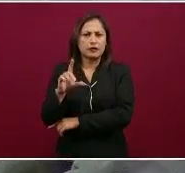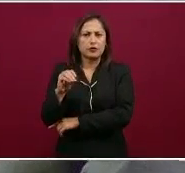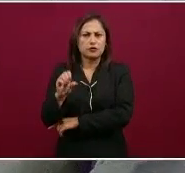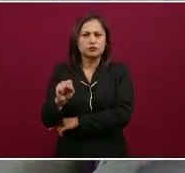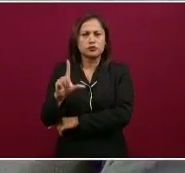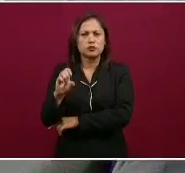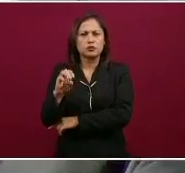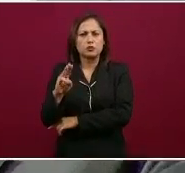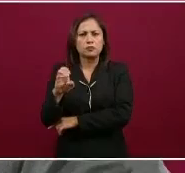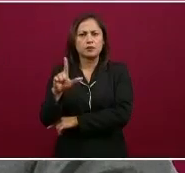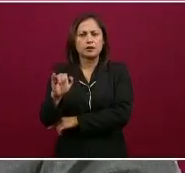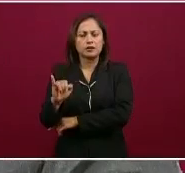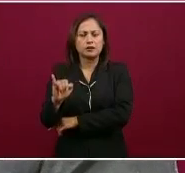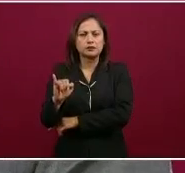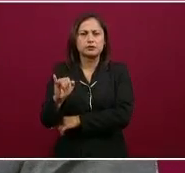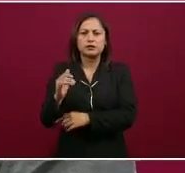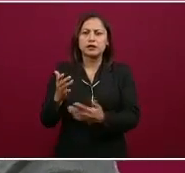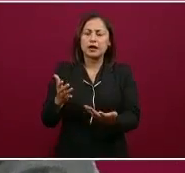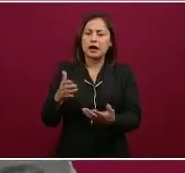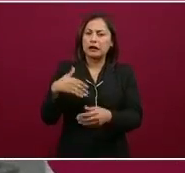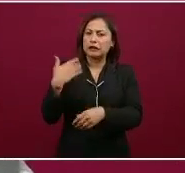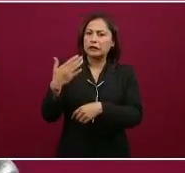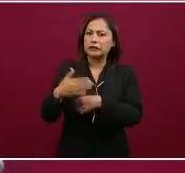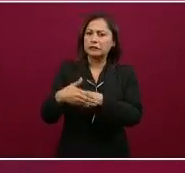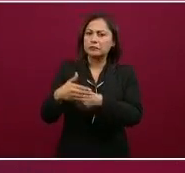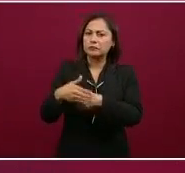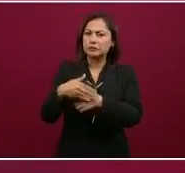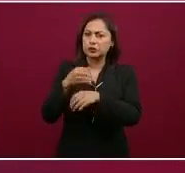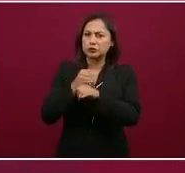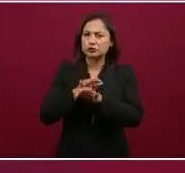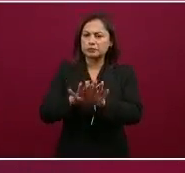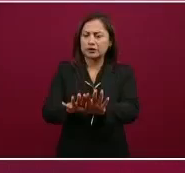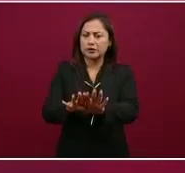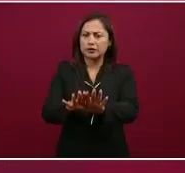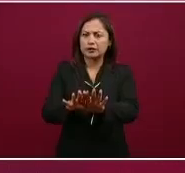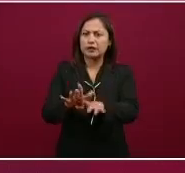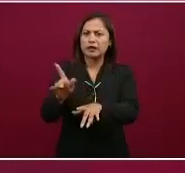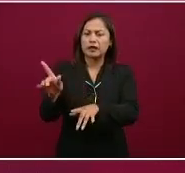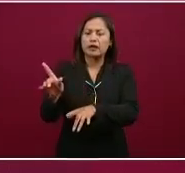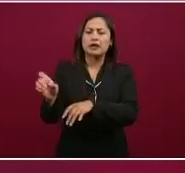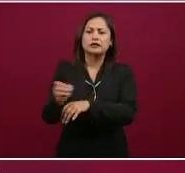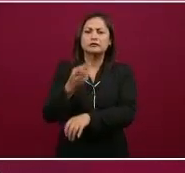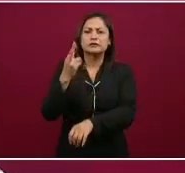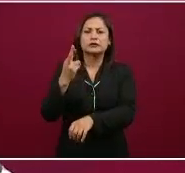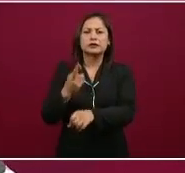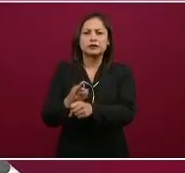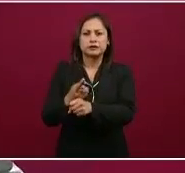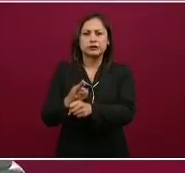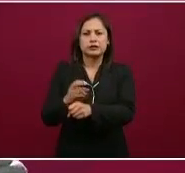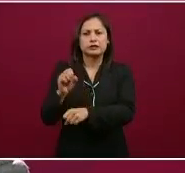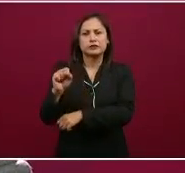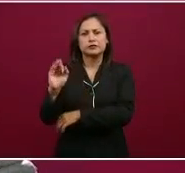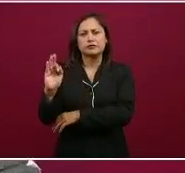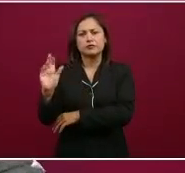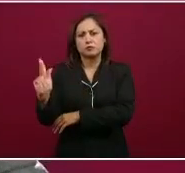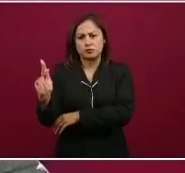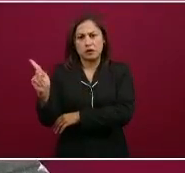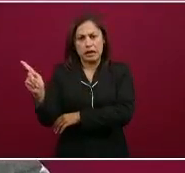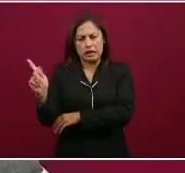Está por informar la Secretaría de la Función Pública.